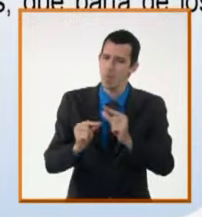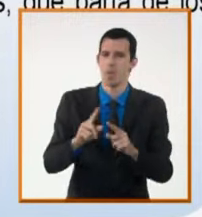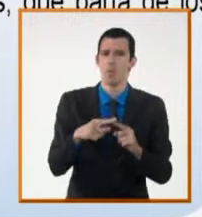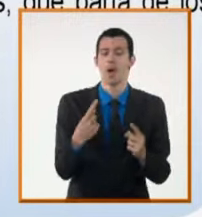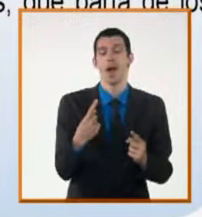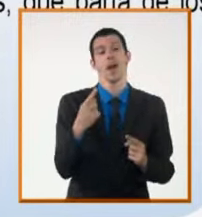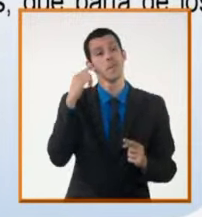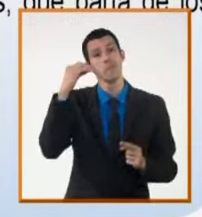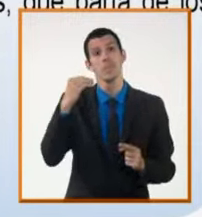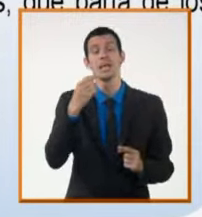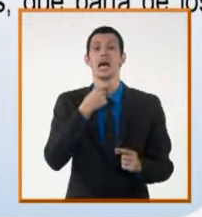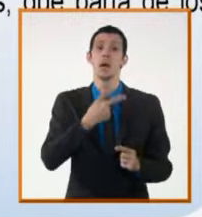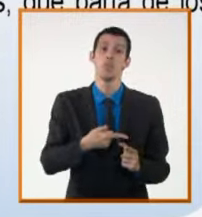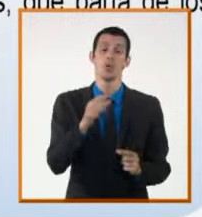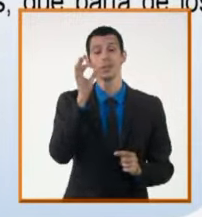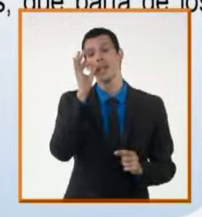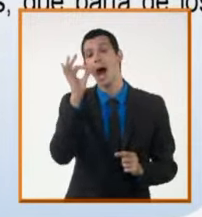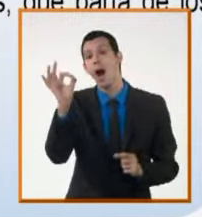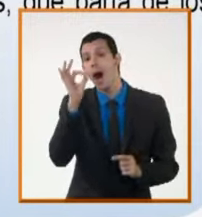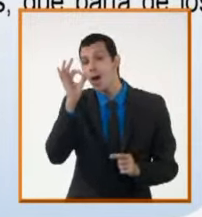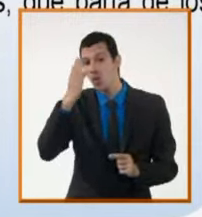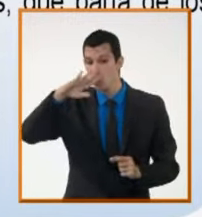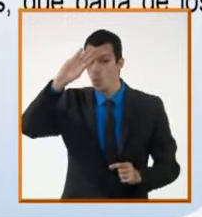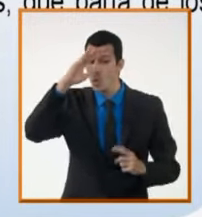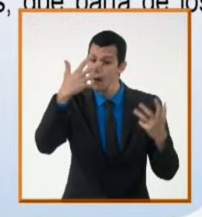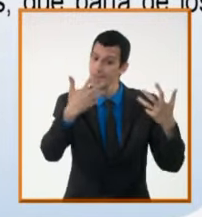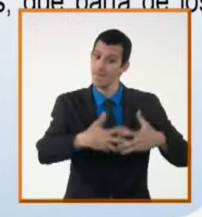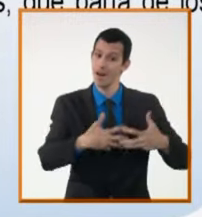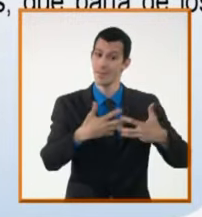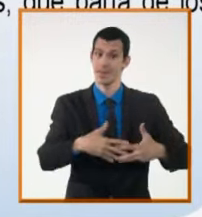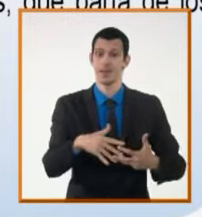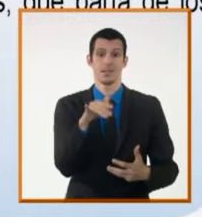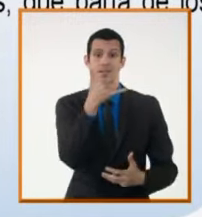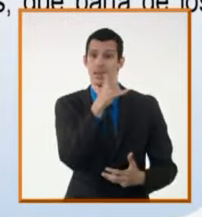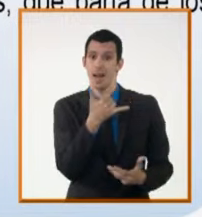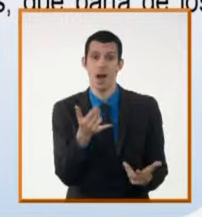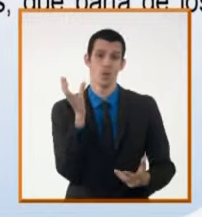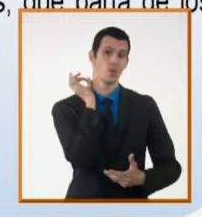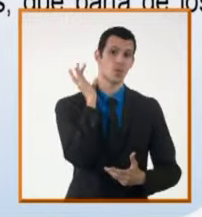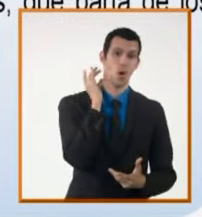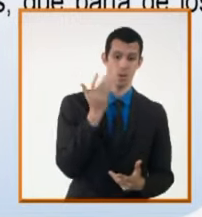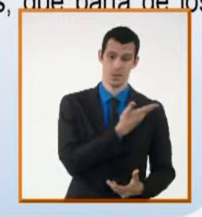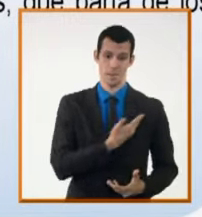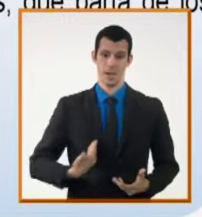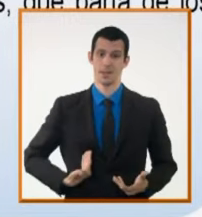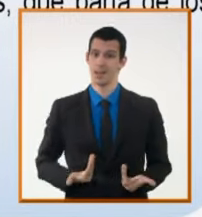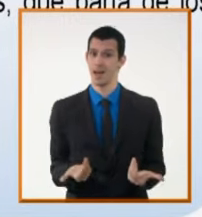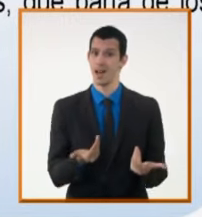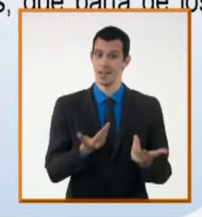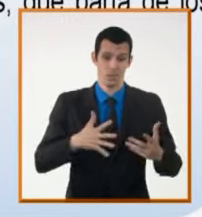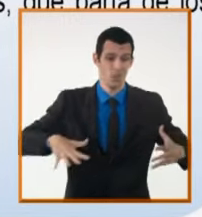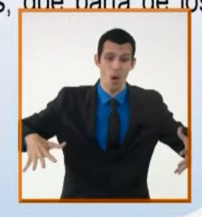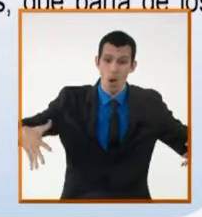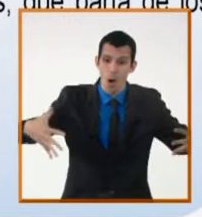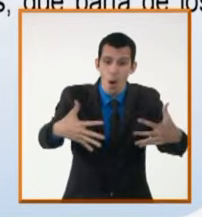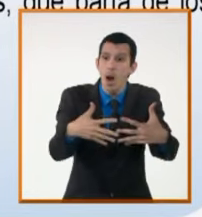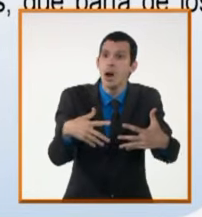productos, como el tabaco que se produce en este país, los cigarros, el ron, la cerveza, entre otros que no